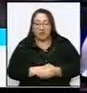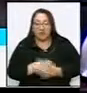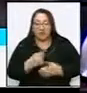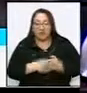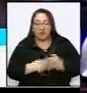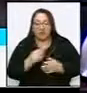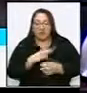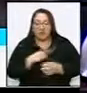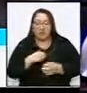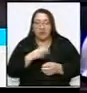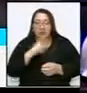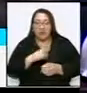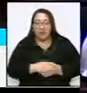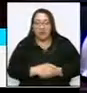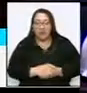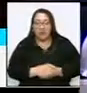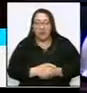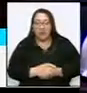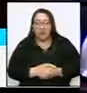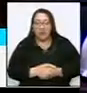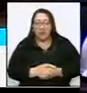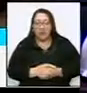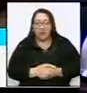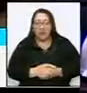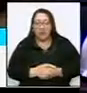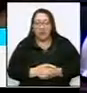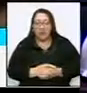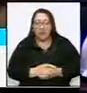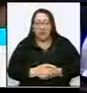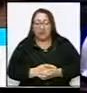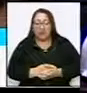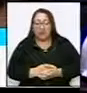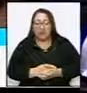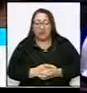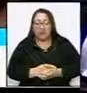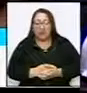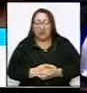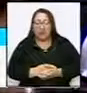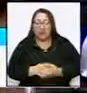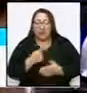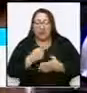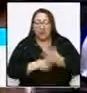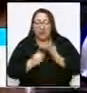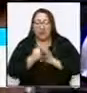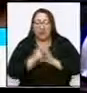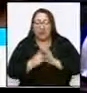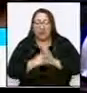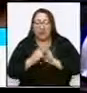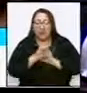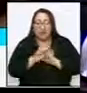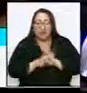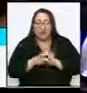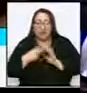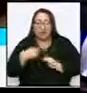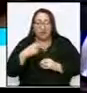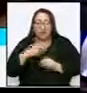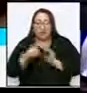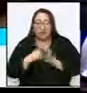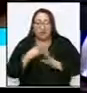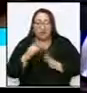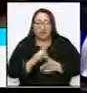el Estado peruano bajo esta concepción moderna del Estado constitucional, democrático y social de